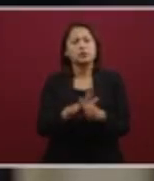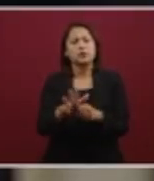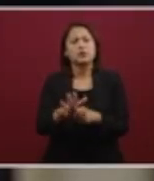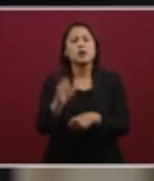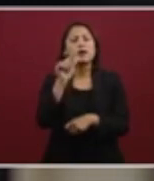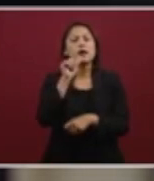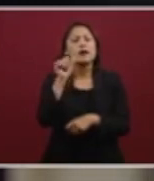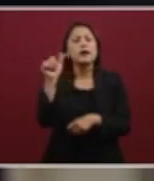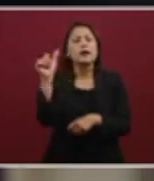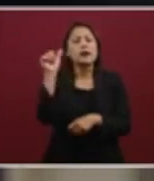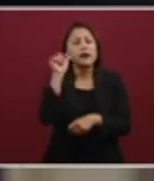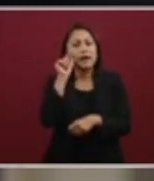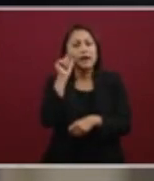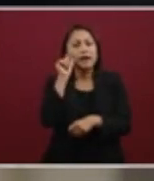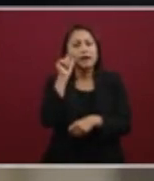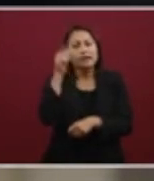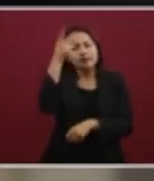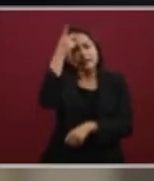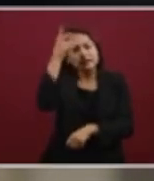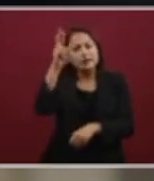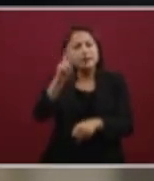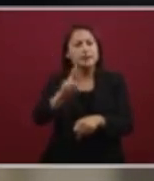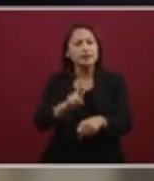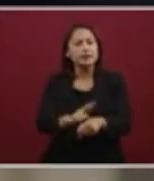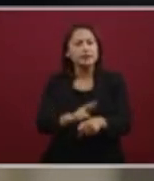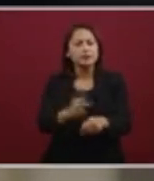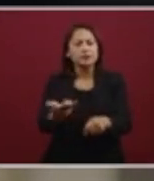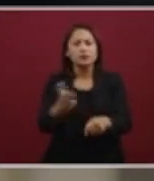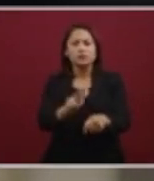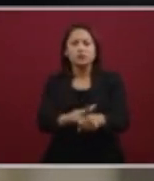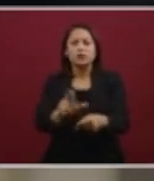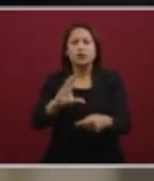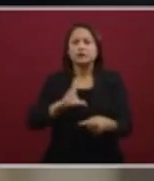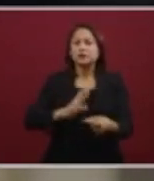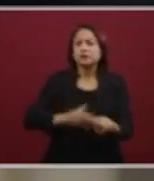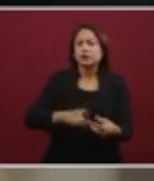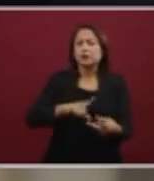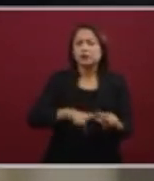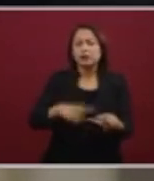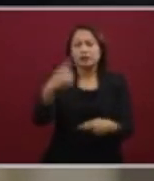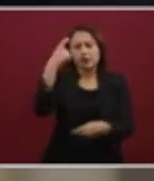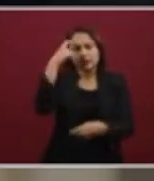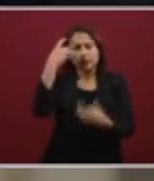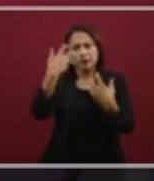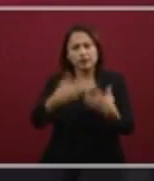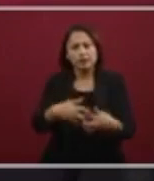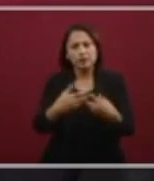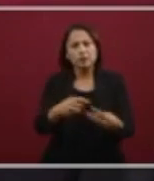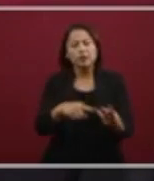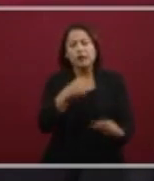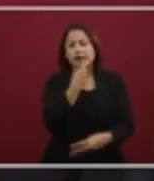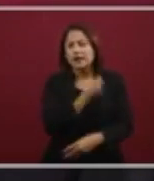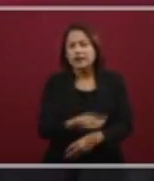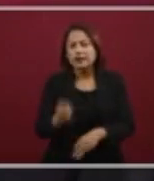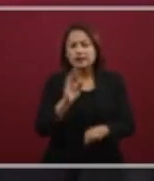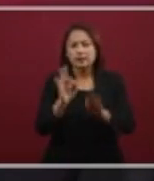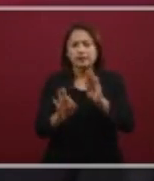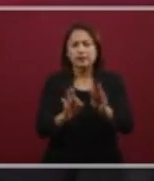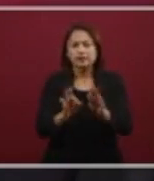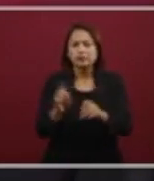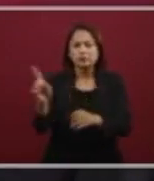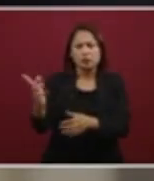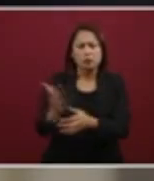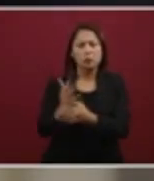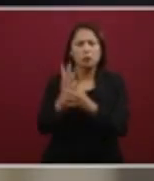11 hospitales especializados como cancerología, neurología, el infantil, de que sí hay una afectación en los recursos, en